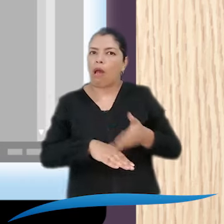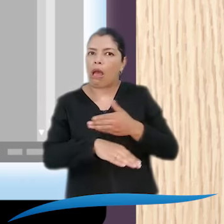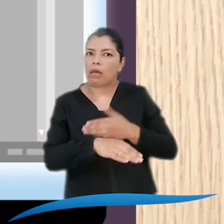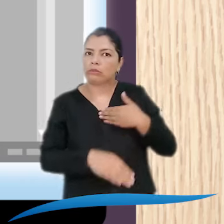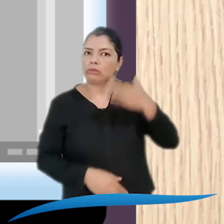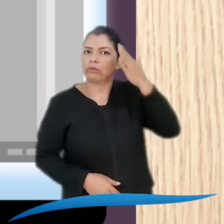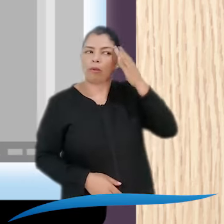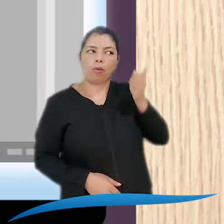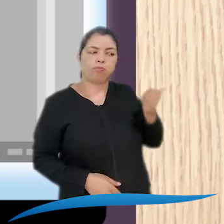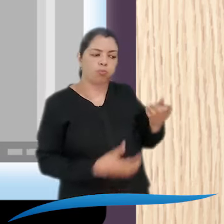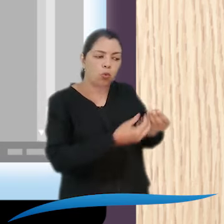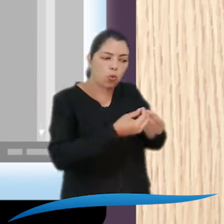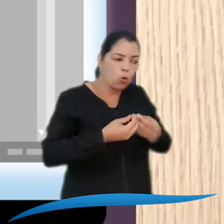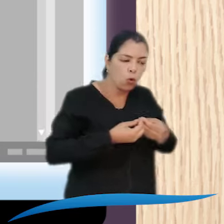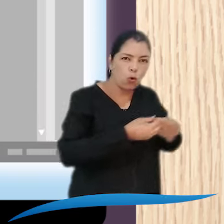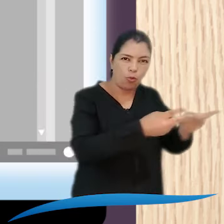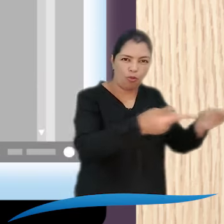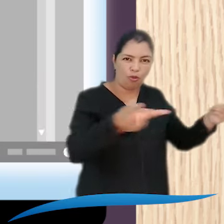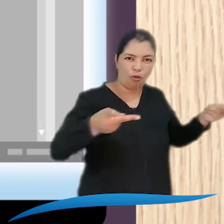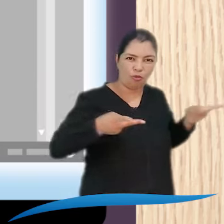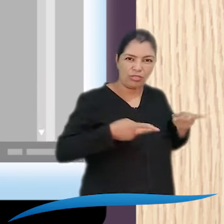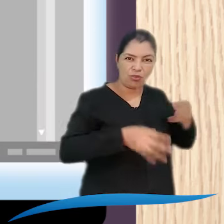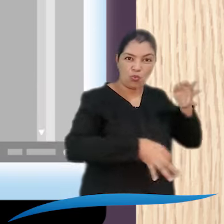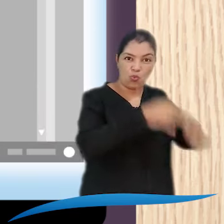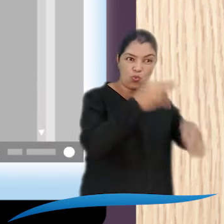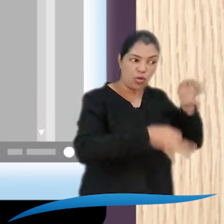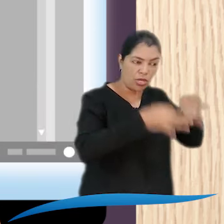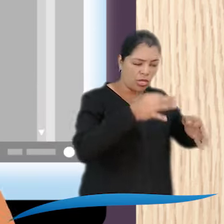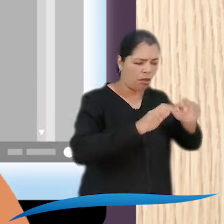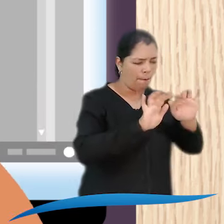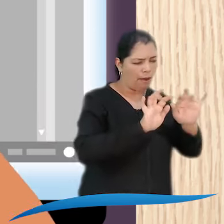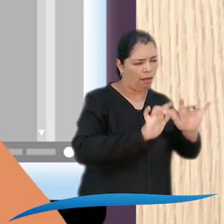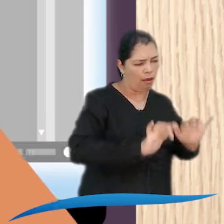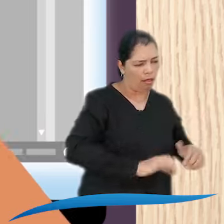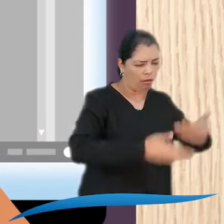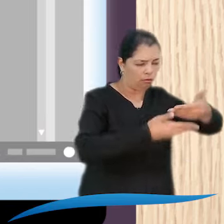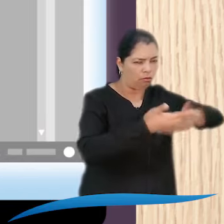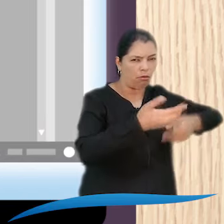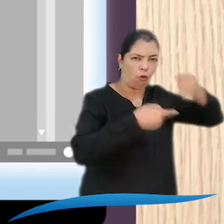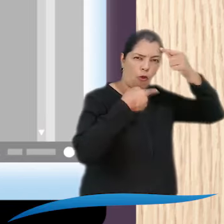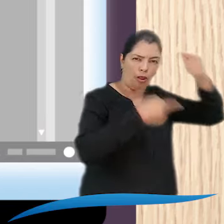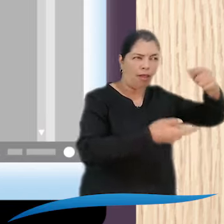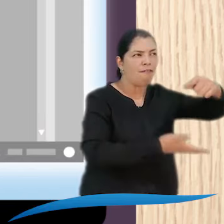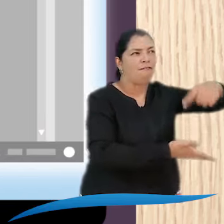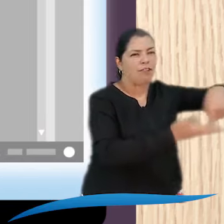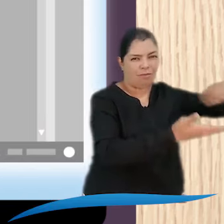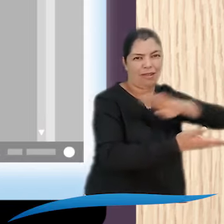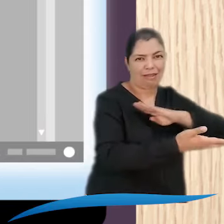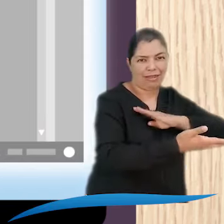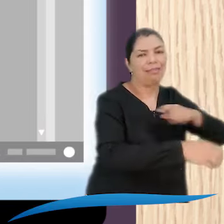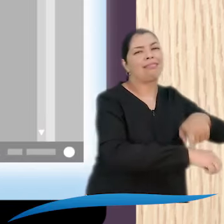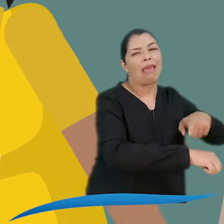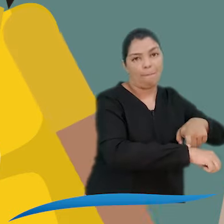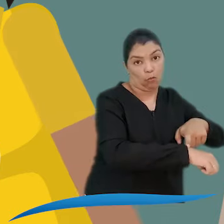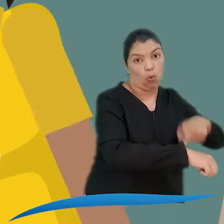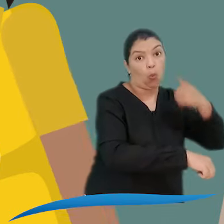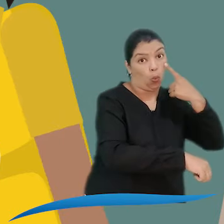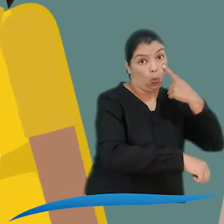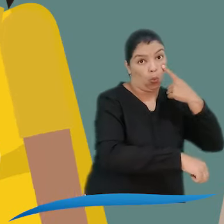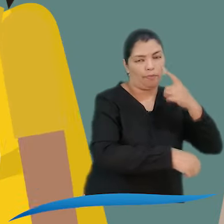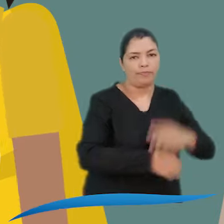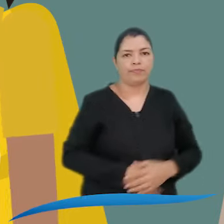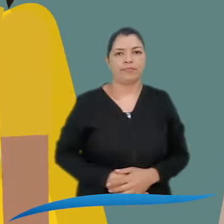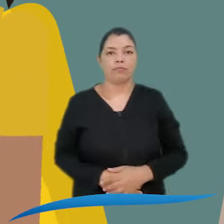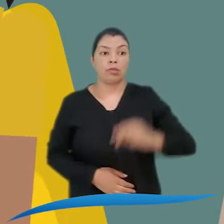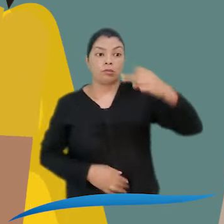se tenga en cuenta el tiempo que el departamento jurídico se demora en emitir el acto administrativo que formaliza el proceso. Que la fecha